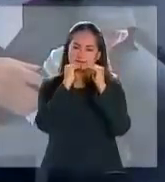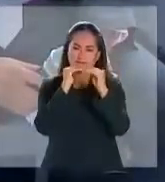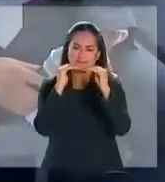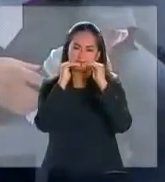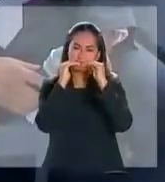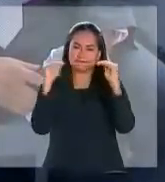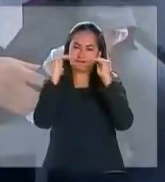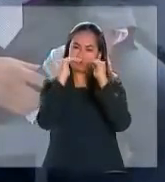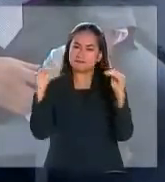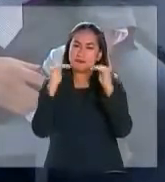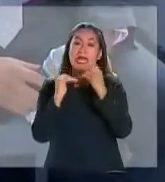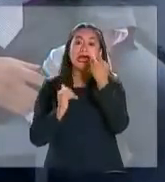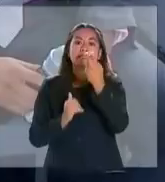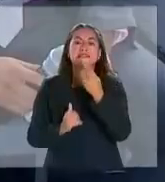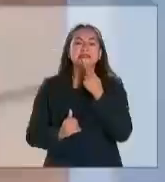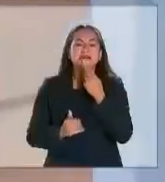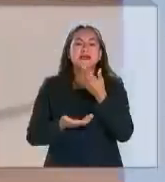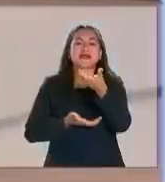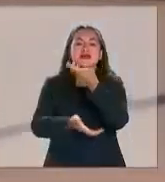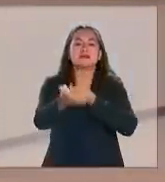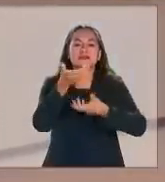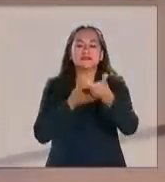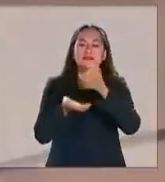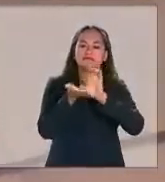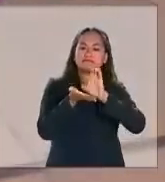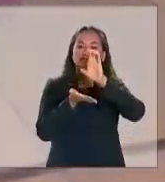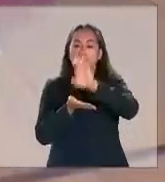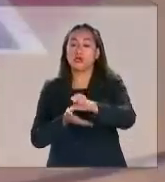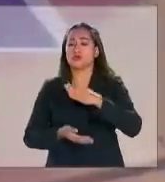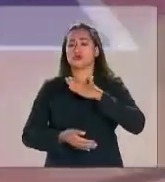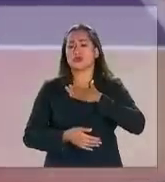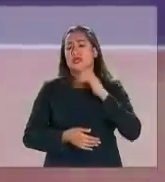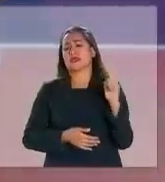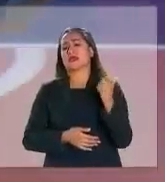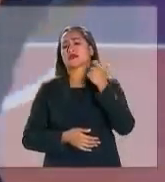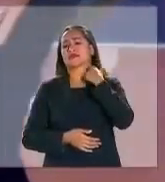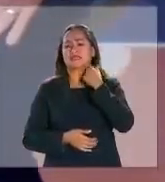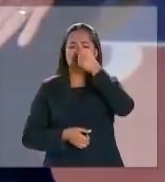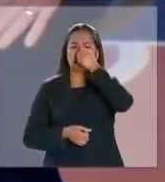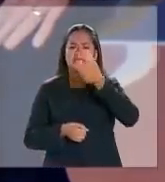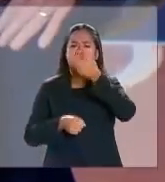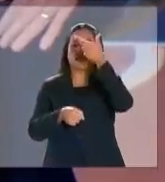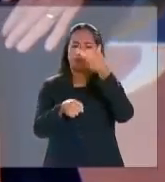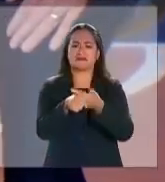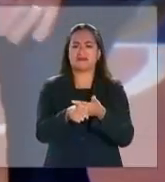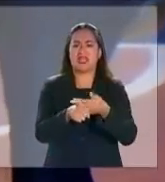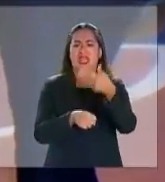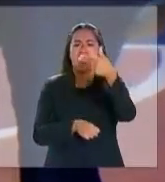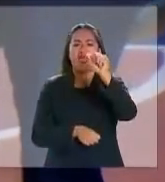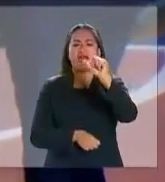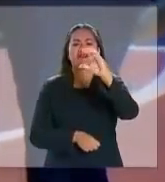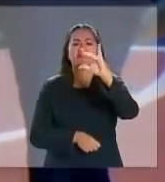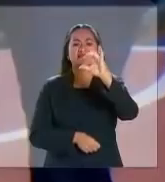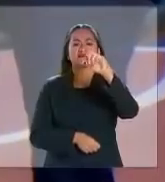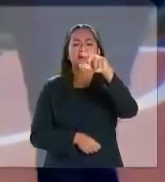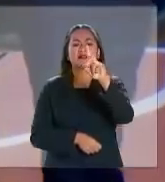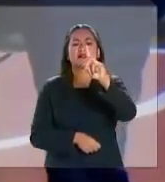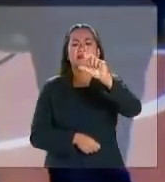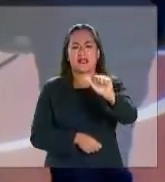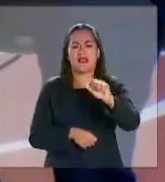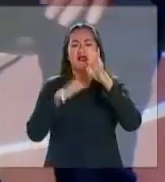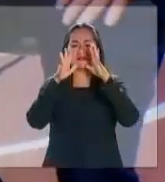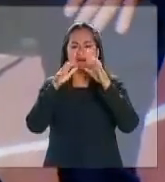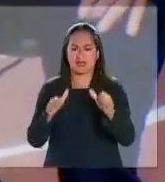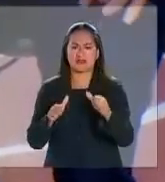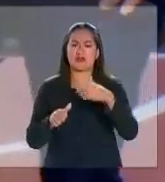comercio y la inversión yo fui secretario de hacienda efectivamente dos veces y pude y pude bastante bien me encargaron un cierre